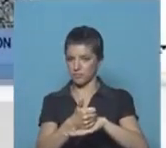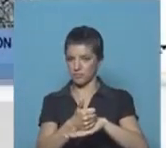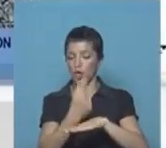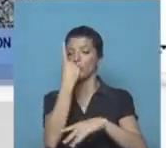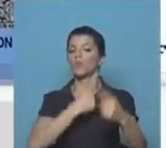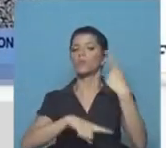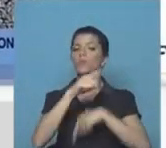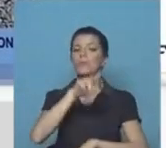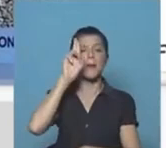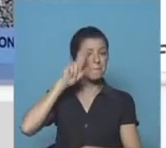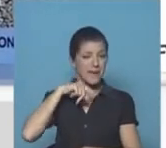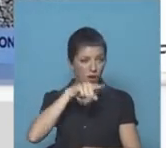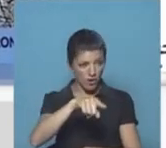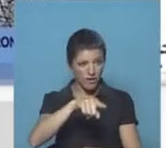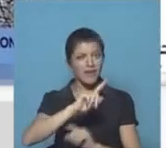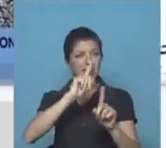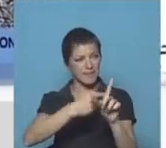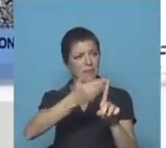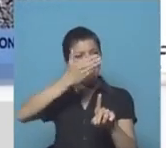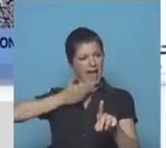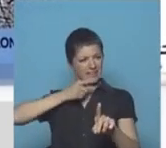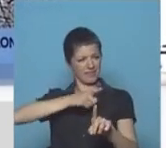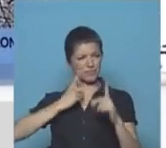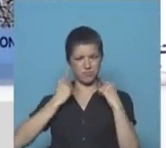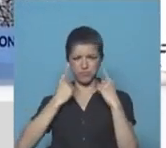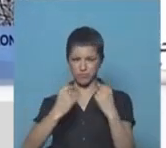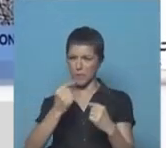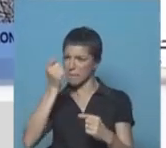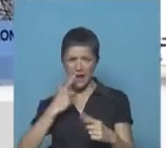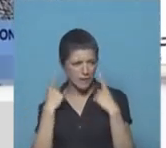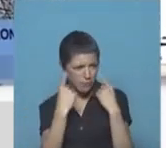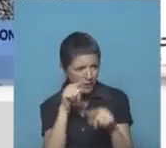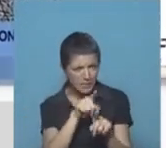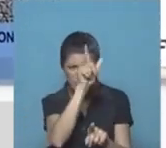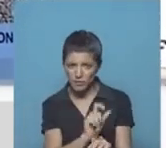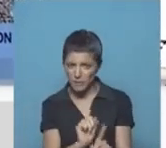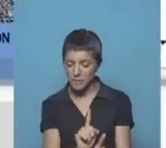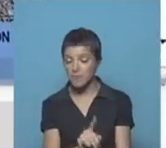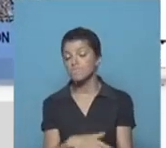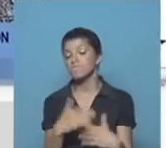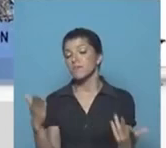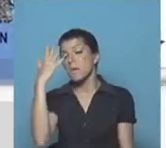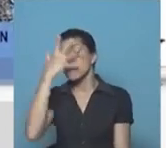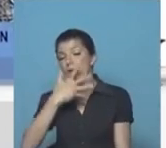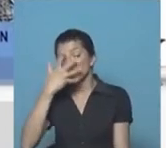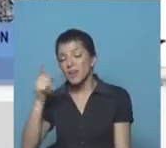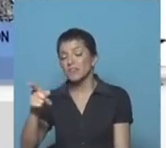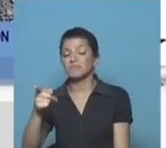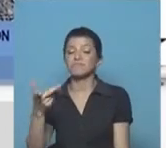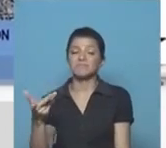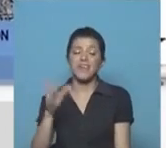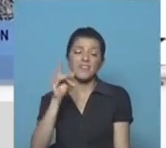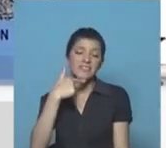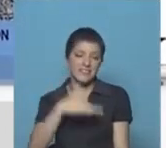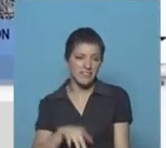dirigente del peronismo que además había sido muy criticado por Macri. Para Moyano es difícil entender qué es lo que